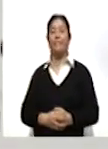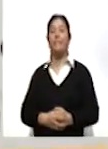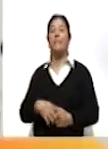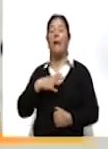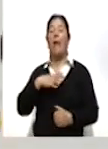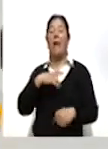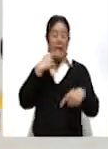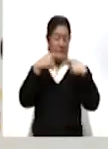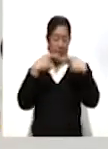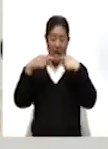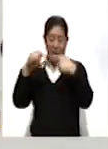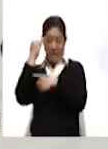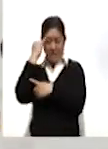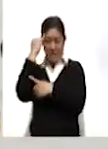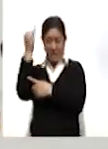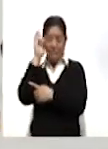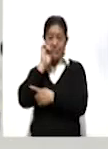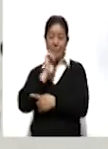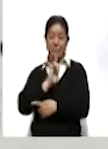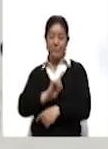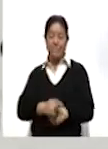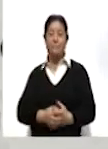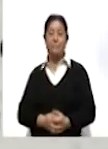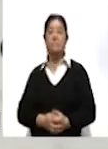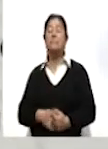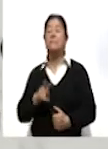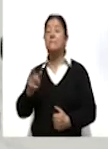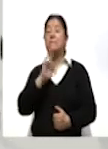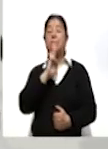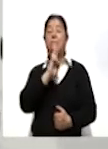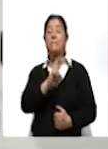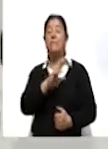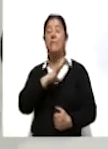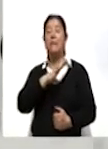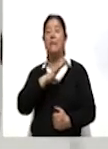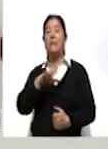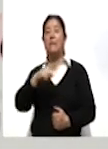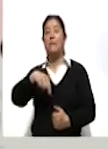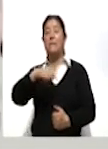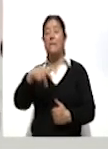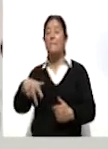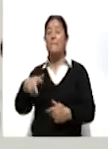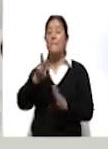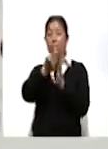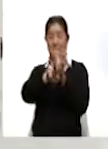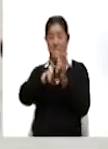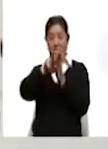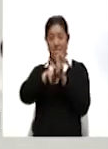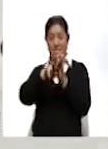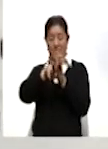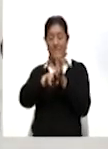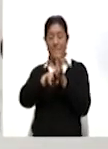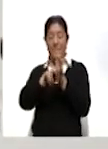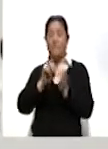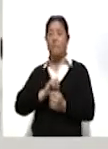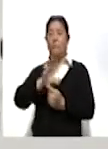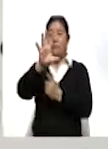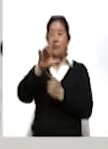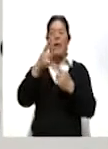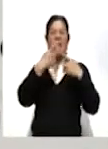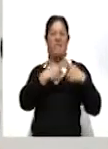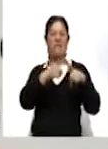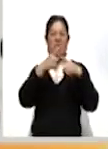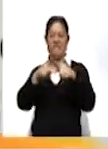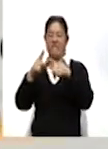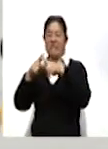entre Creadoras. Y como resultados, pues van a estar estos videos de diferente, de